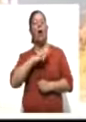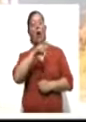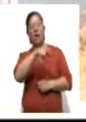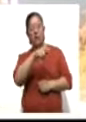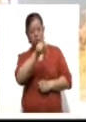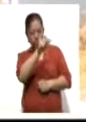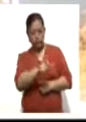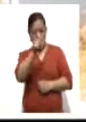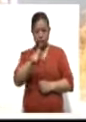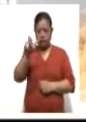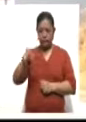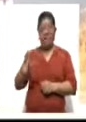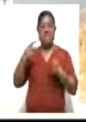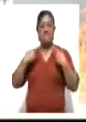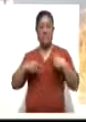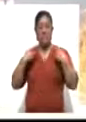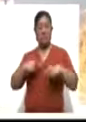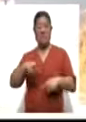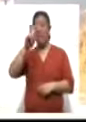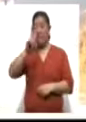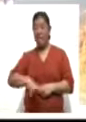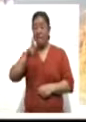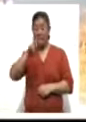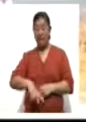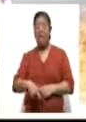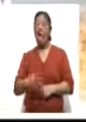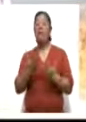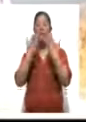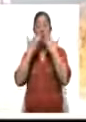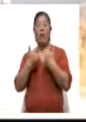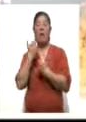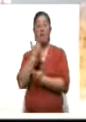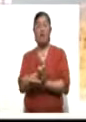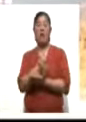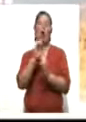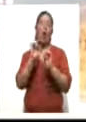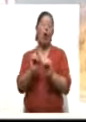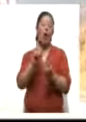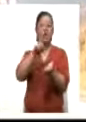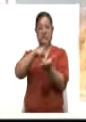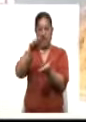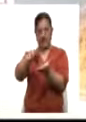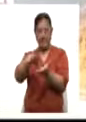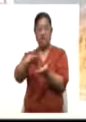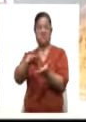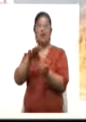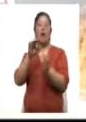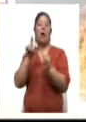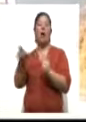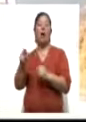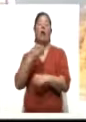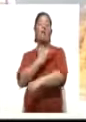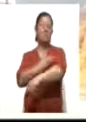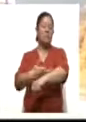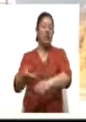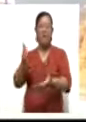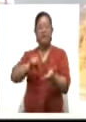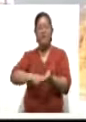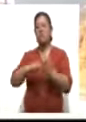que viven en carencias extremas, tienen alguna discapacidad, algún familiar, son en una